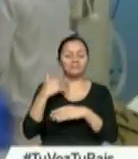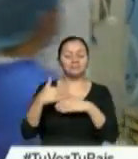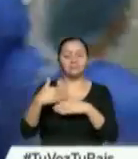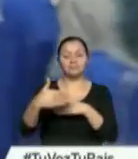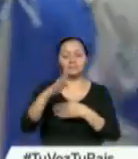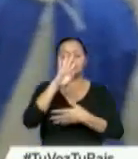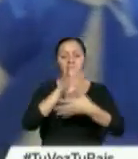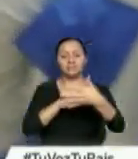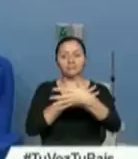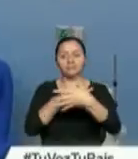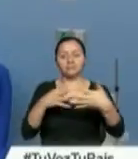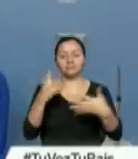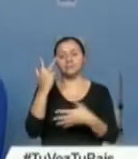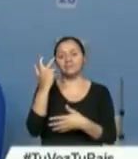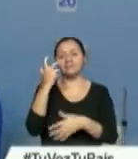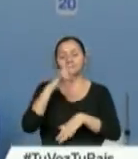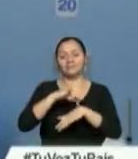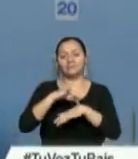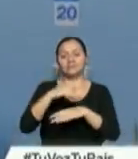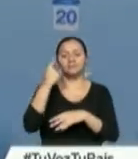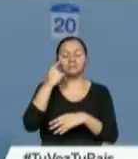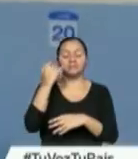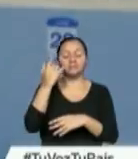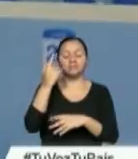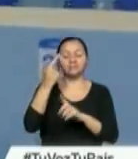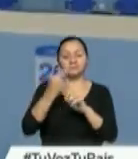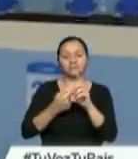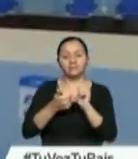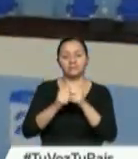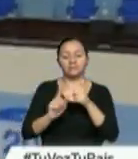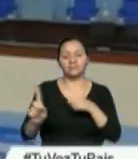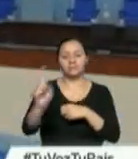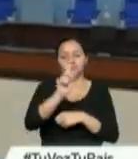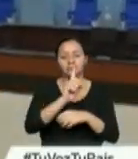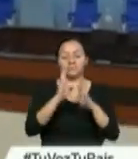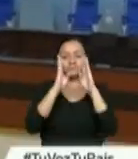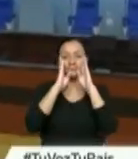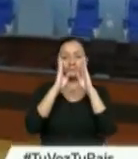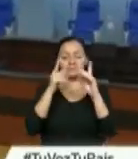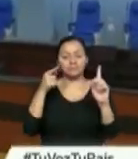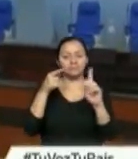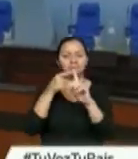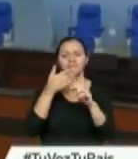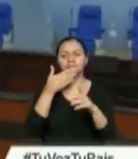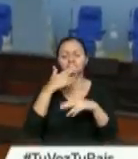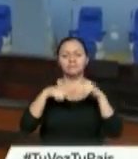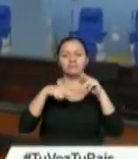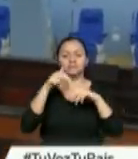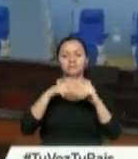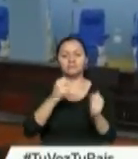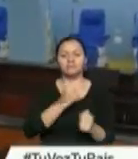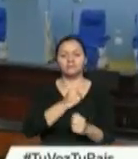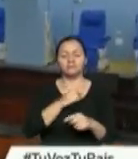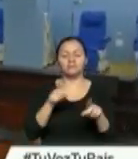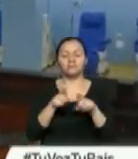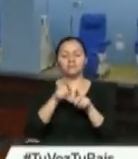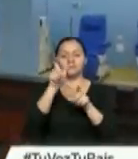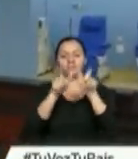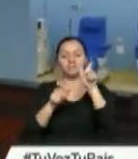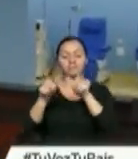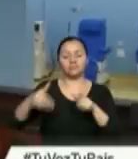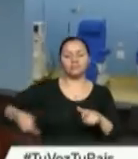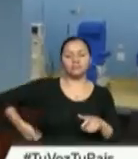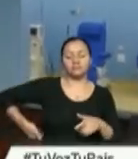agendan alrededor de 13 citas mensuales cada uno. La atención directa del IES en infraestructura propia a los pacientes